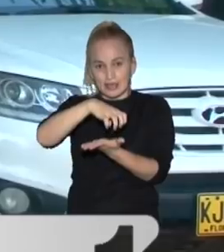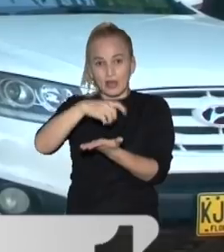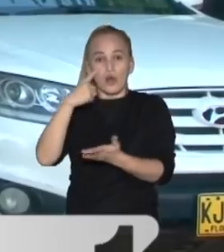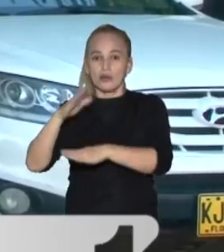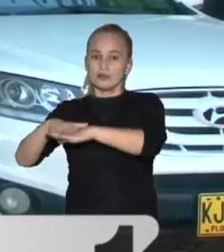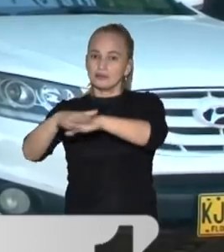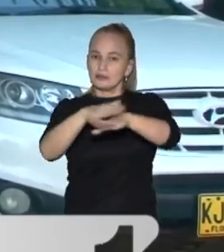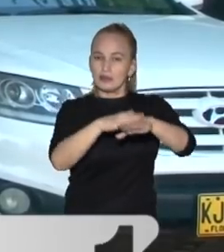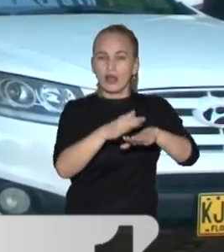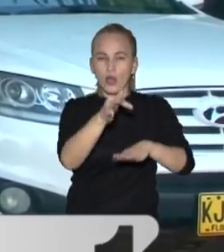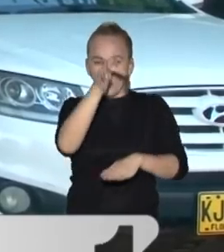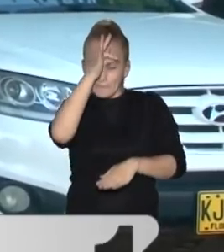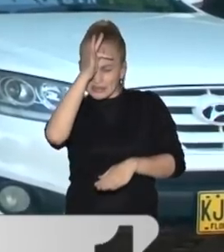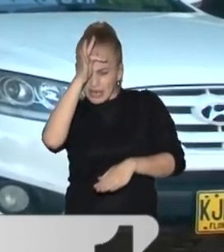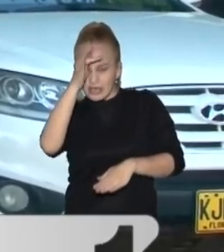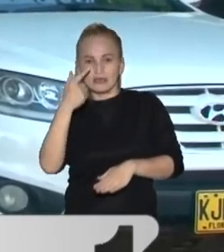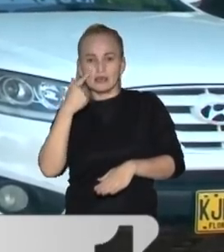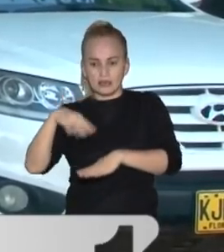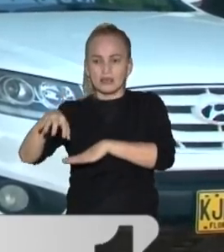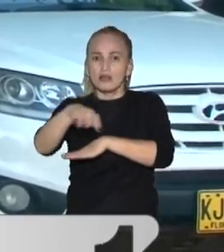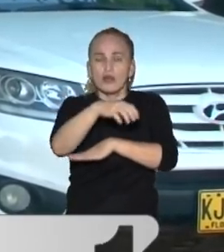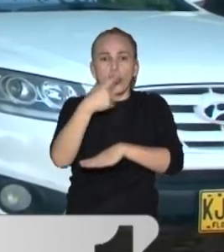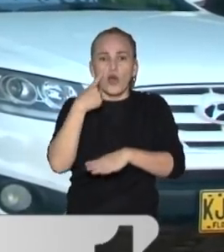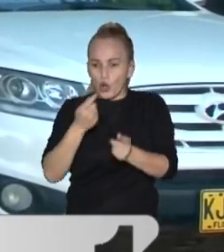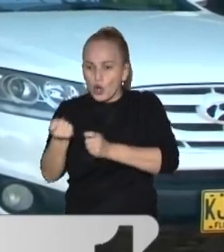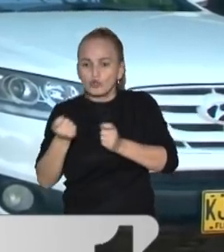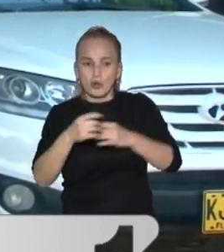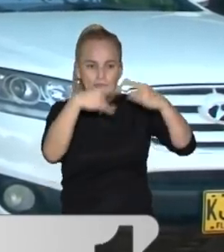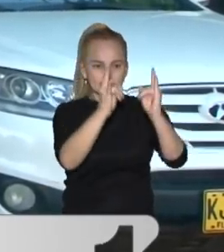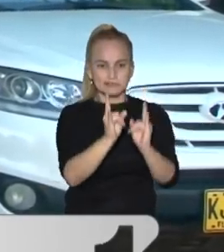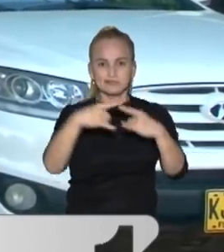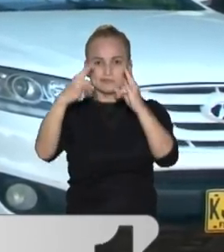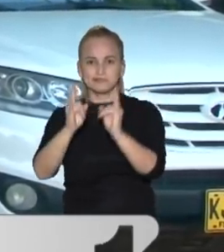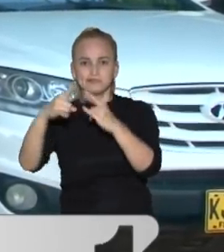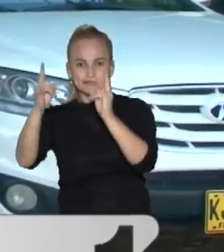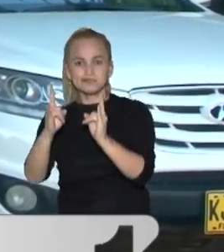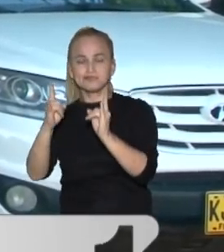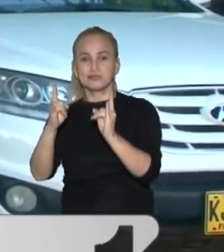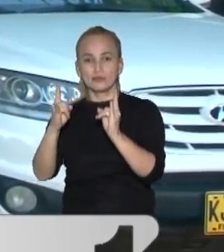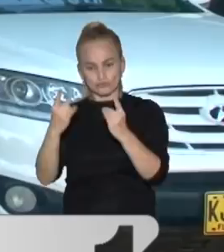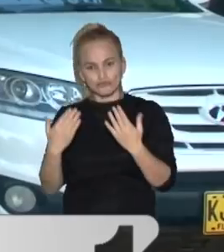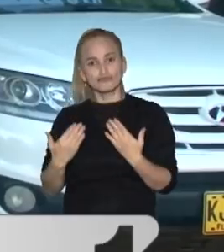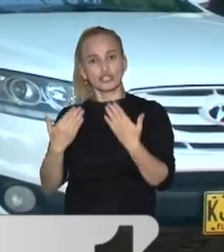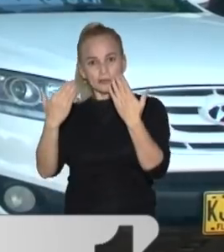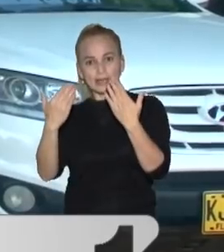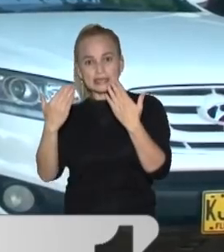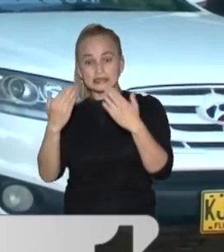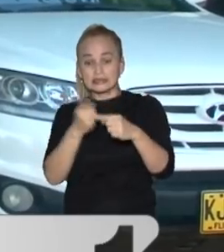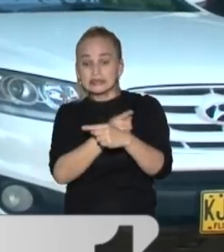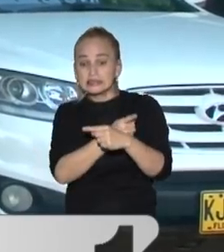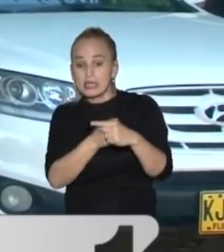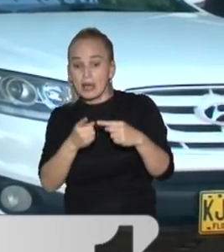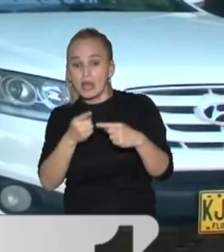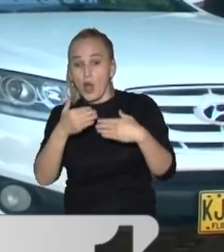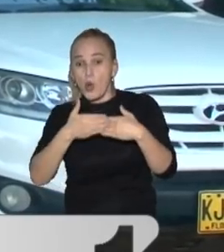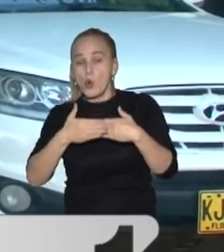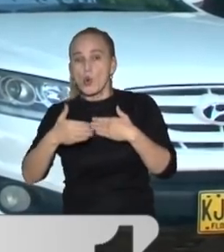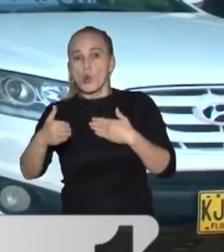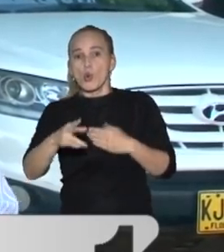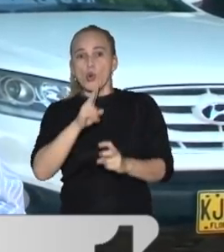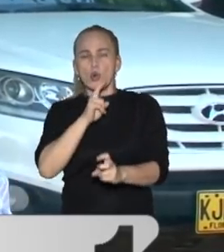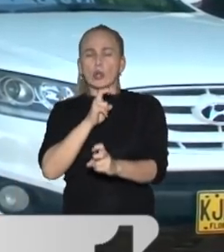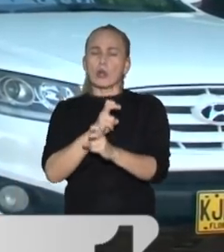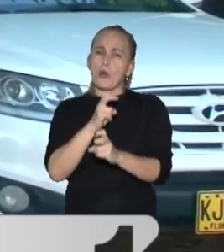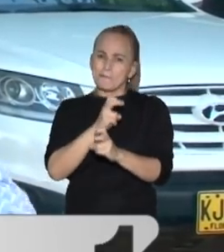las clínicas instalar hospitales de campaña para lo que ellos dicen viene una semana crítica en el área